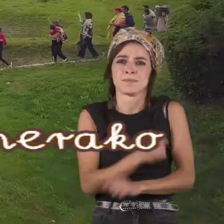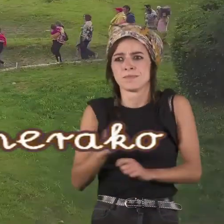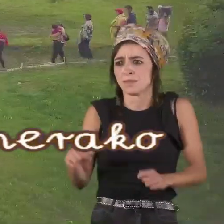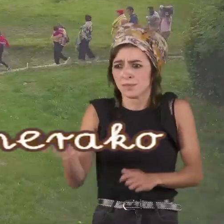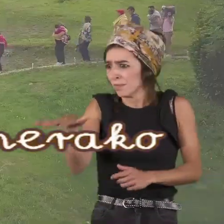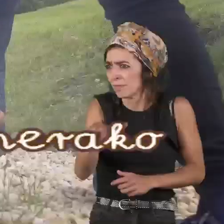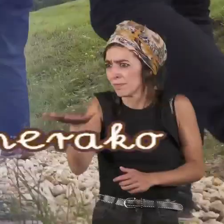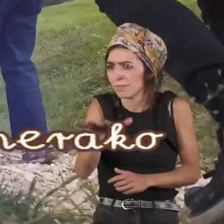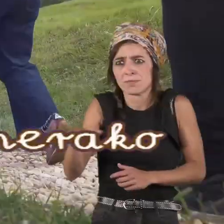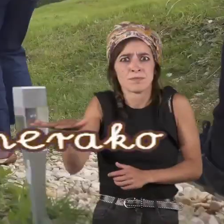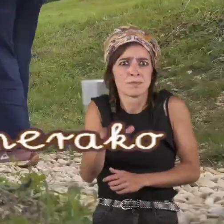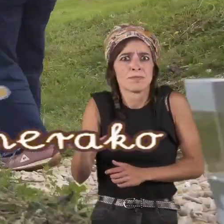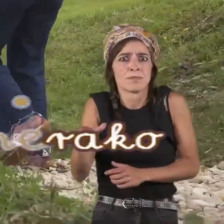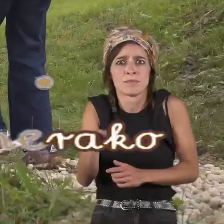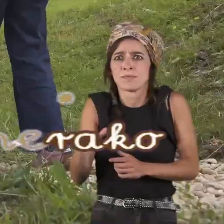Galtzen